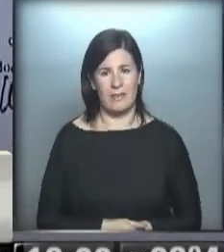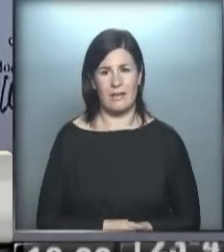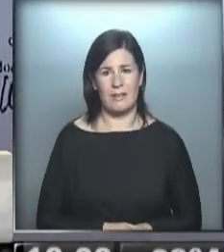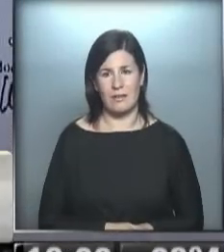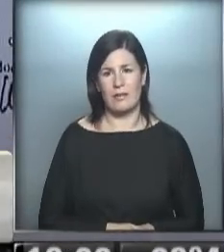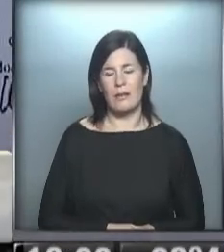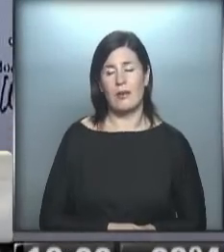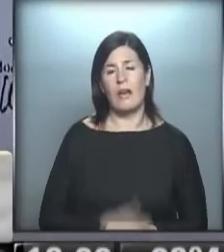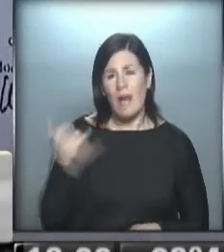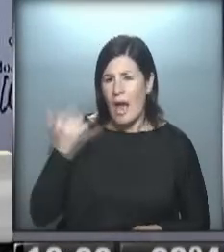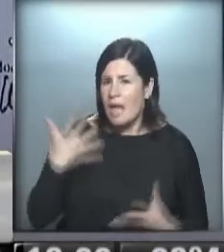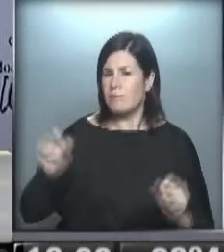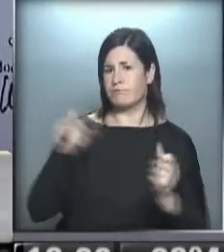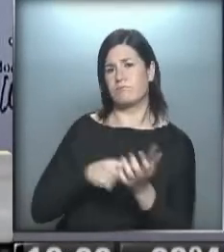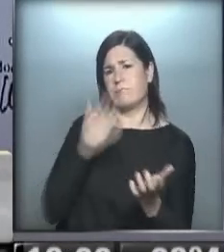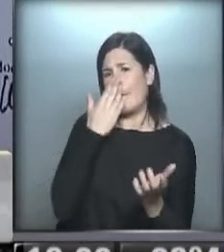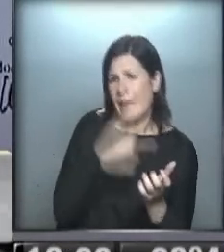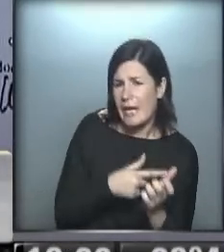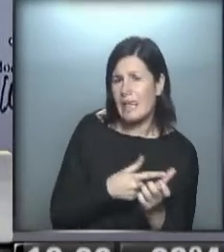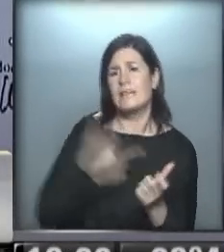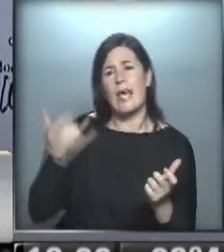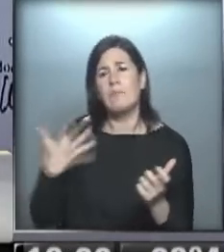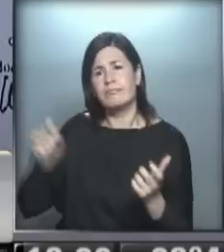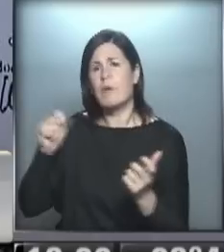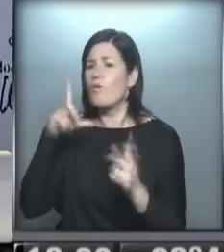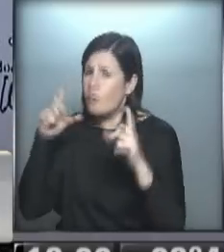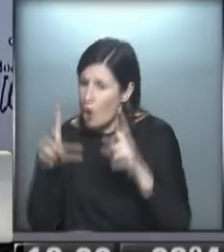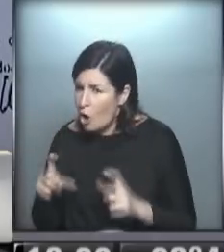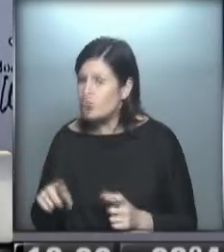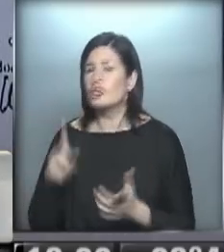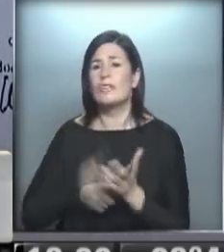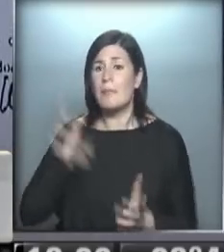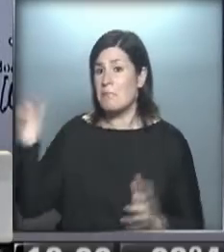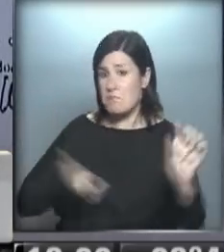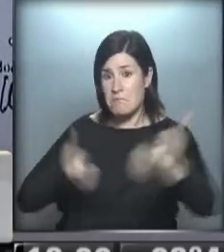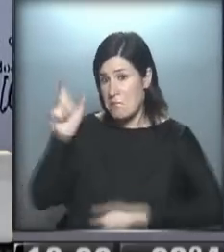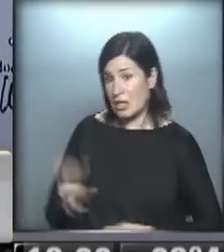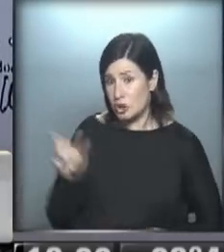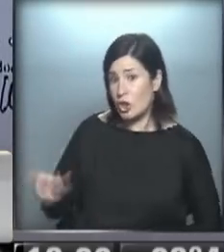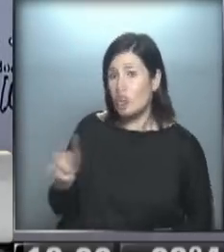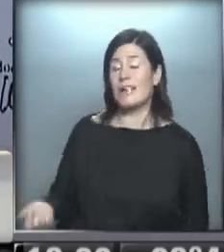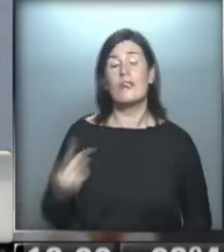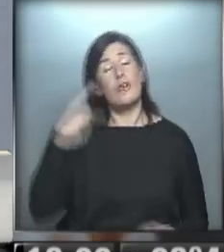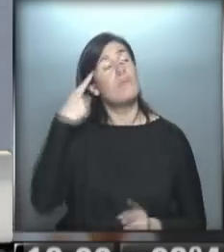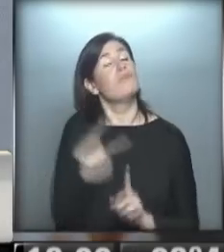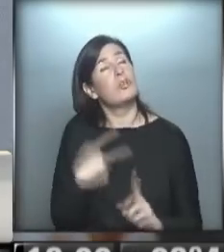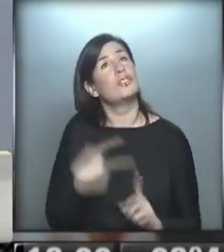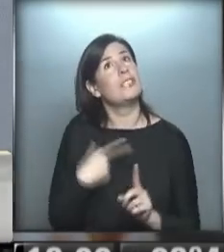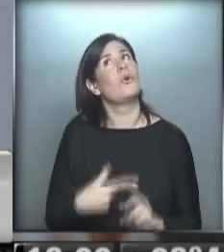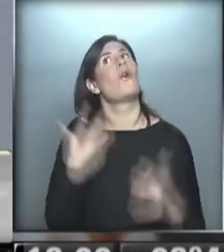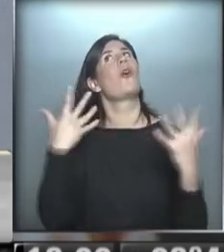Han aparecido papeles, han aparecido fotos, ha aparecido gente. Así que tengo esperanzas,